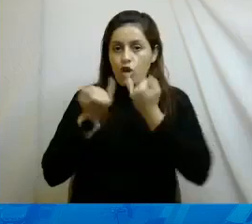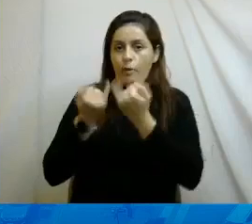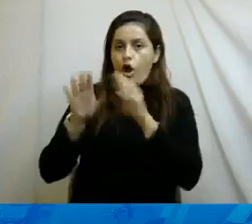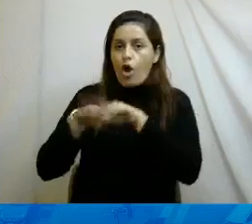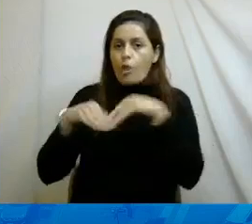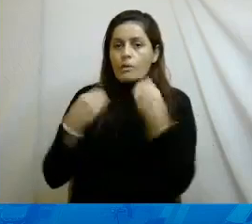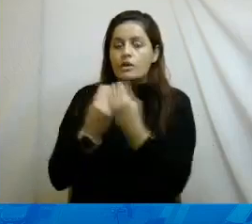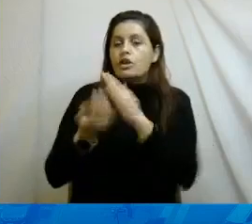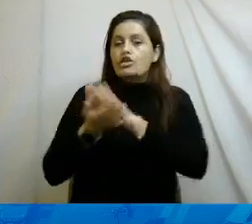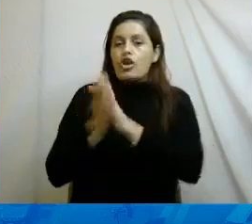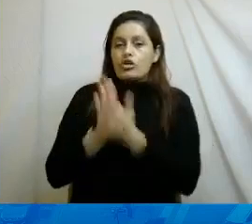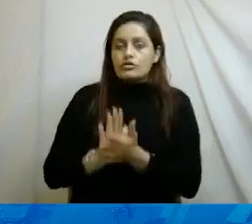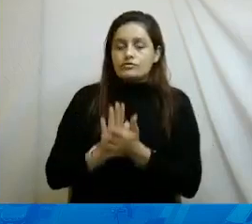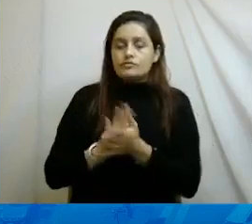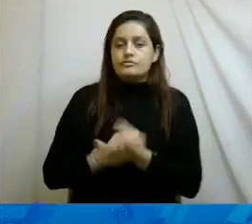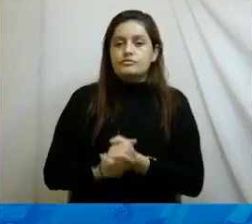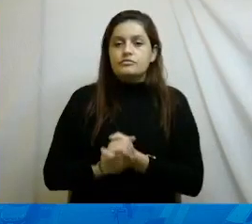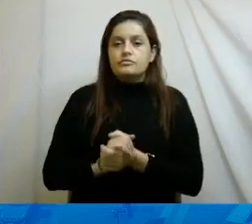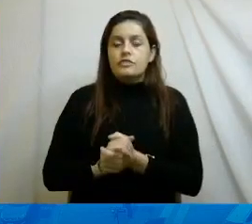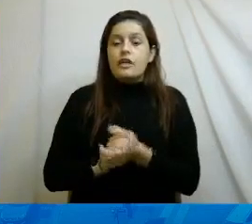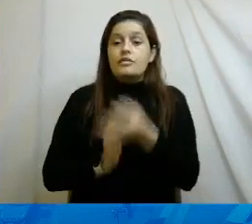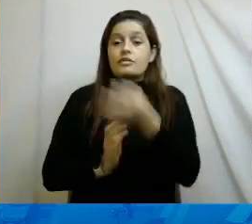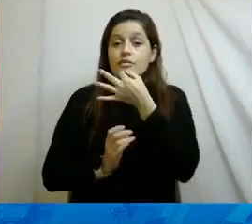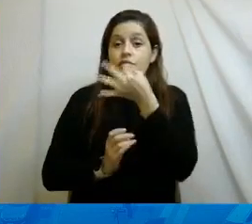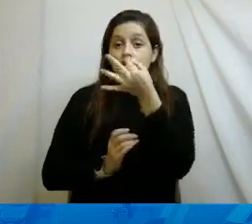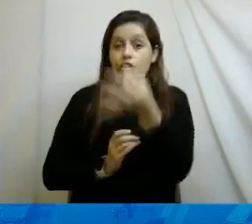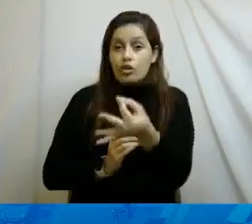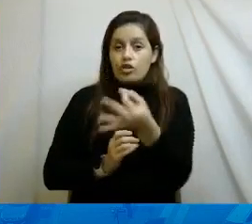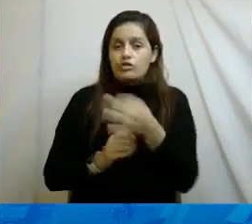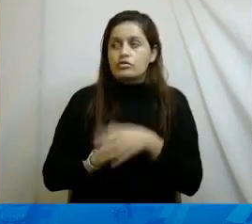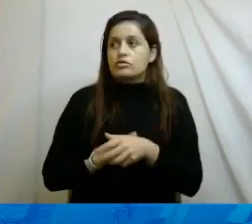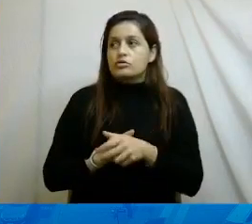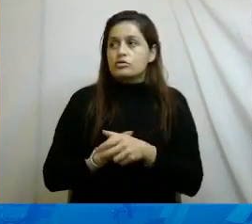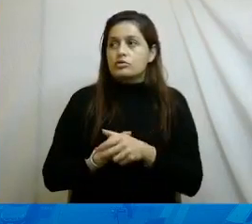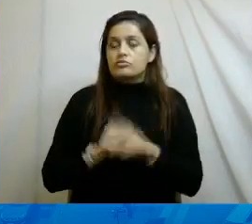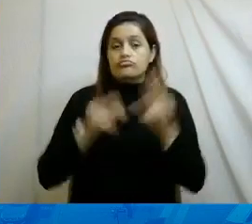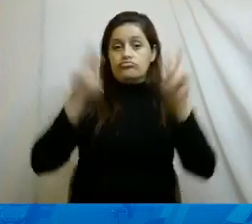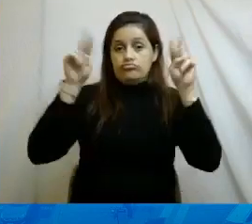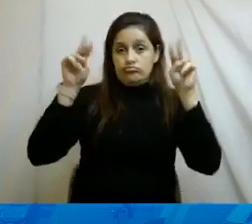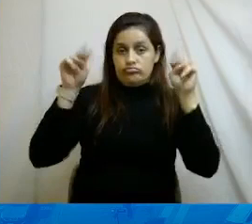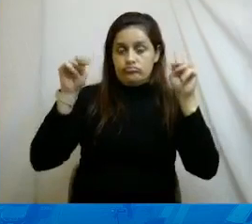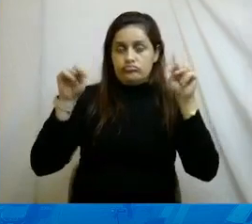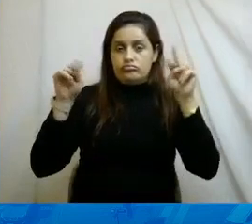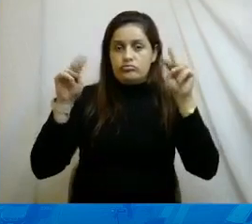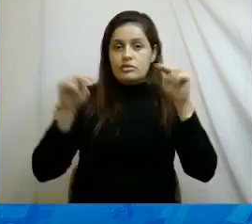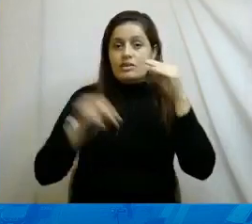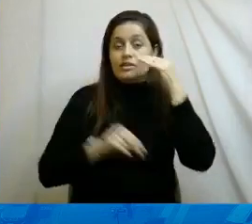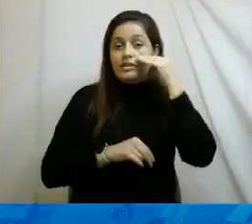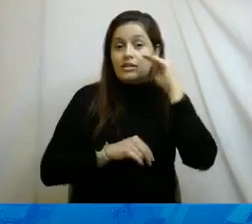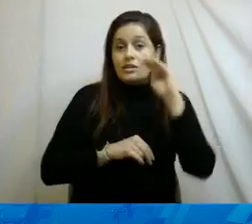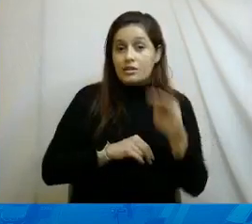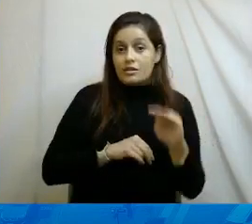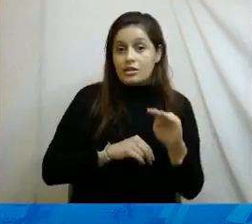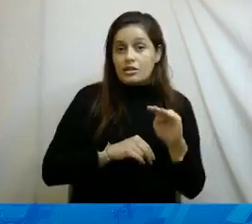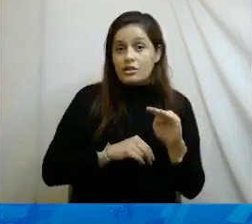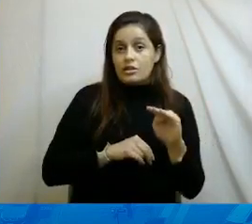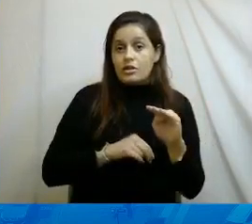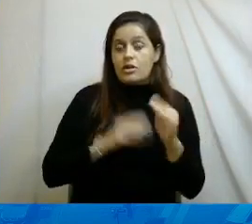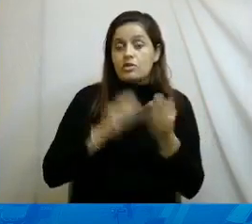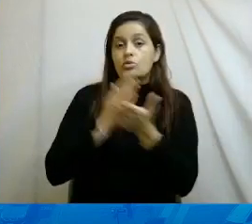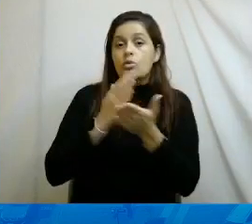partes. En dicha oportunidad se realizan los siguientes dichos, abro comillas, el niño violentado de la escuela Claudia